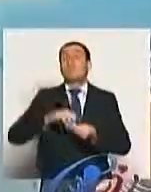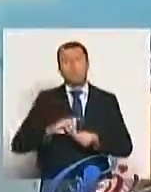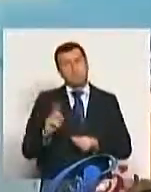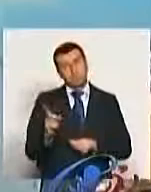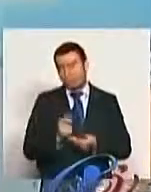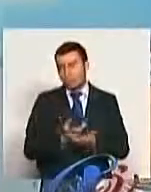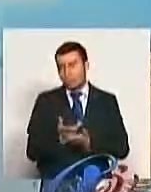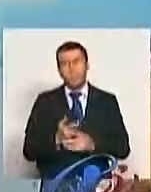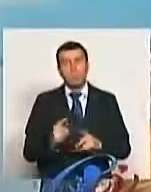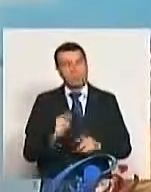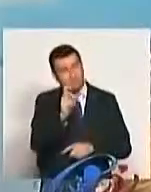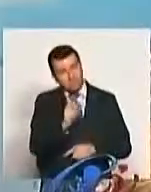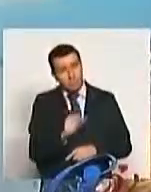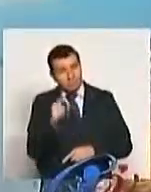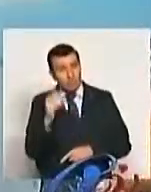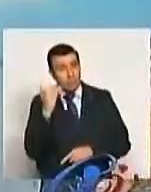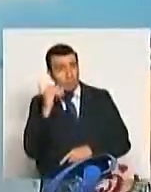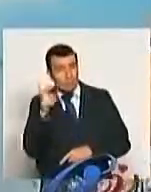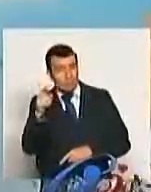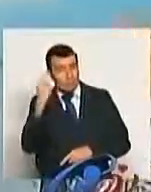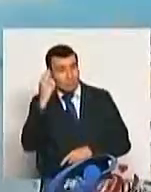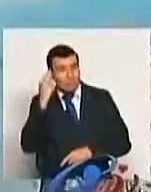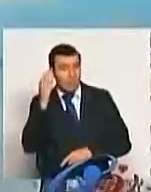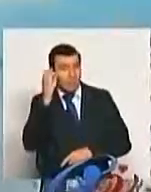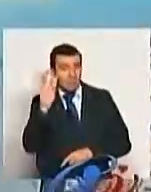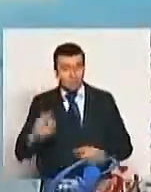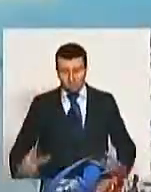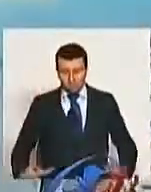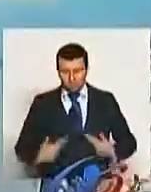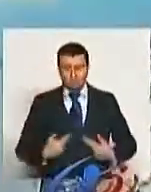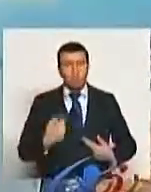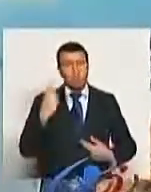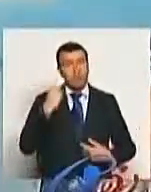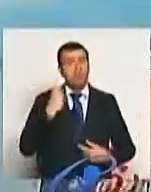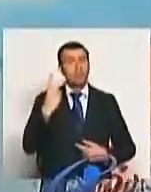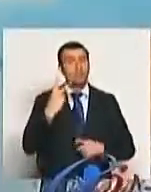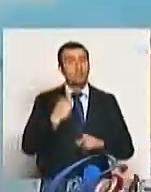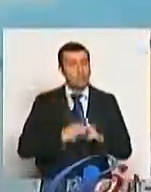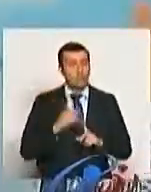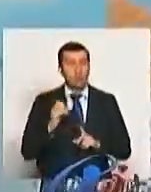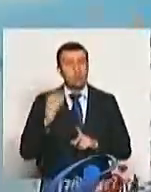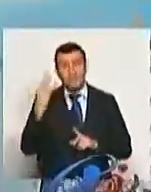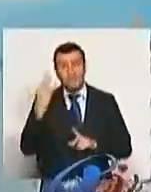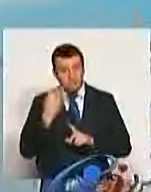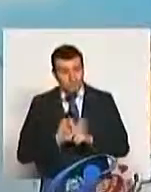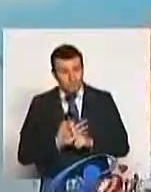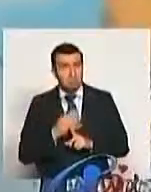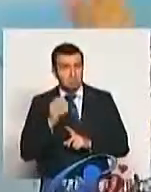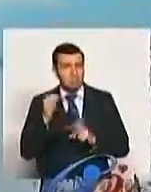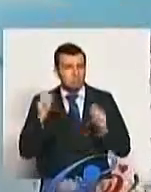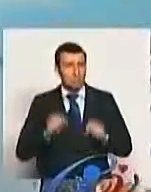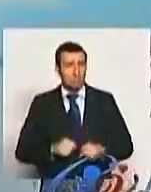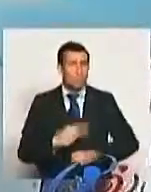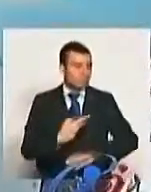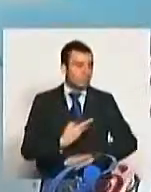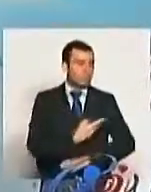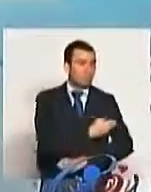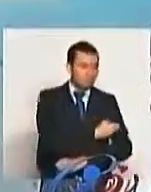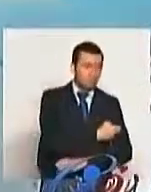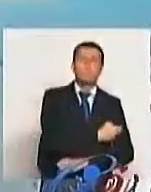paciente está pensando en hacerse la ligadura y faltan 2 meses, 3 meses, pues perfectamente la puede utilizar mientras le